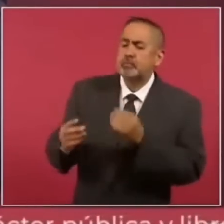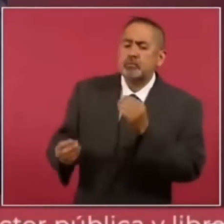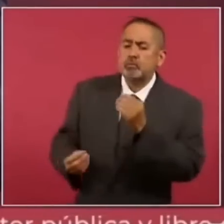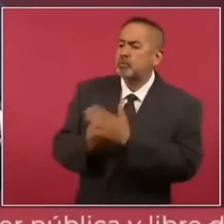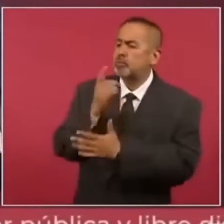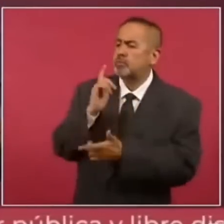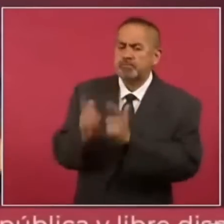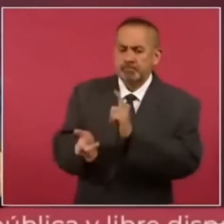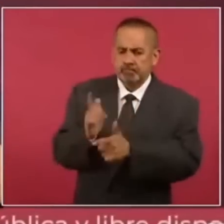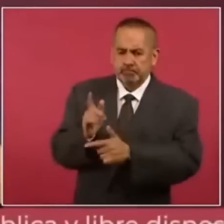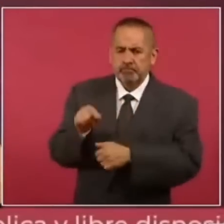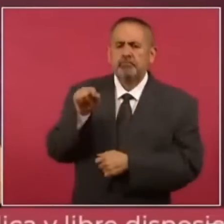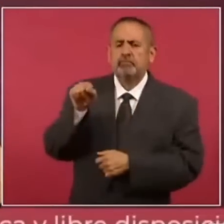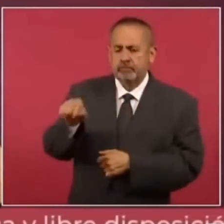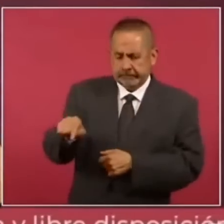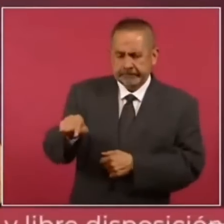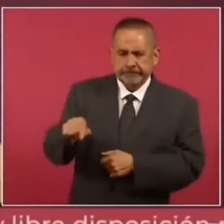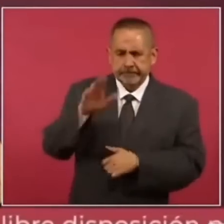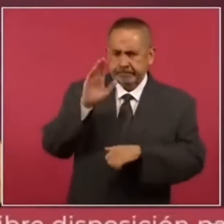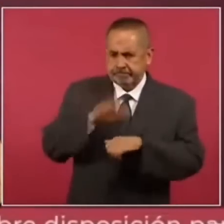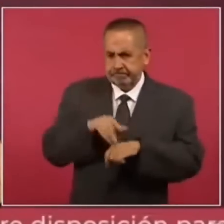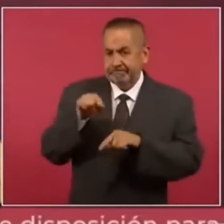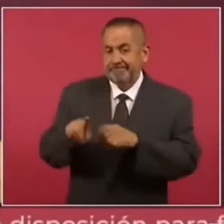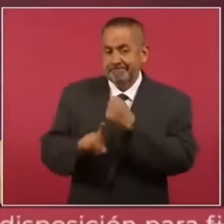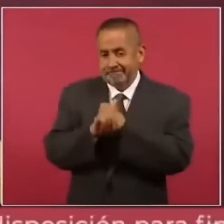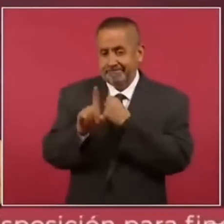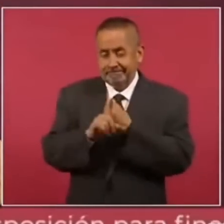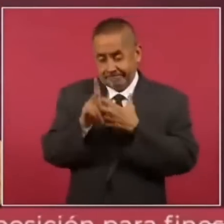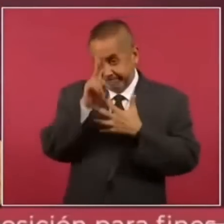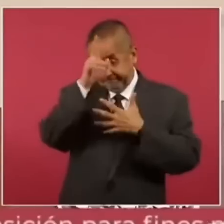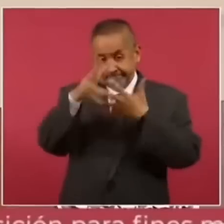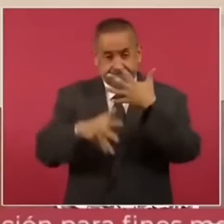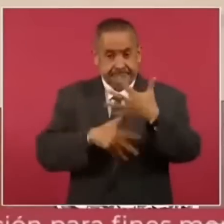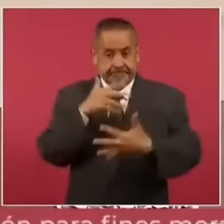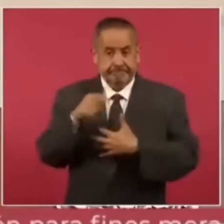donde tenemos más problemas de violencia.